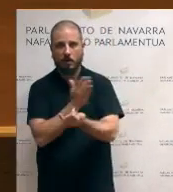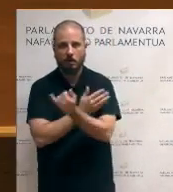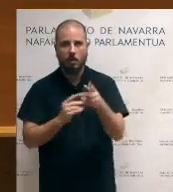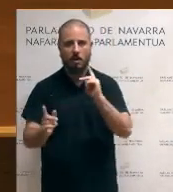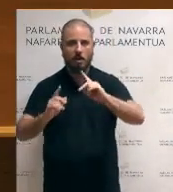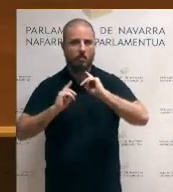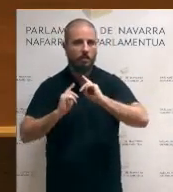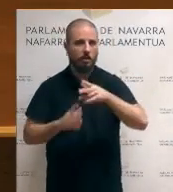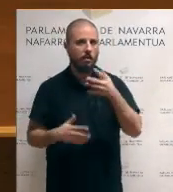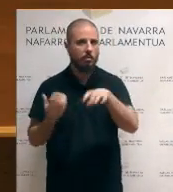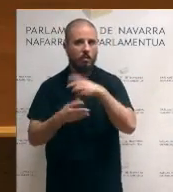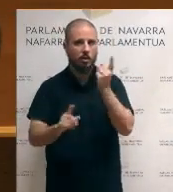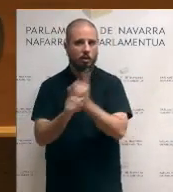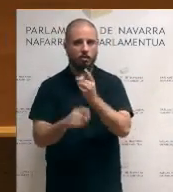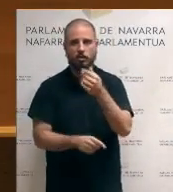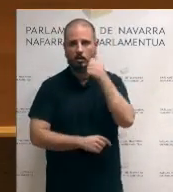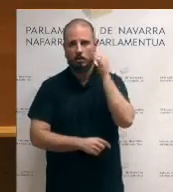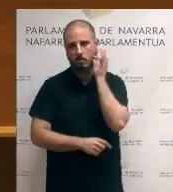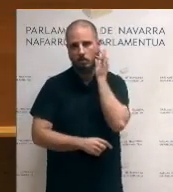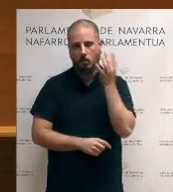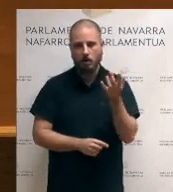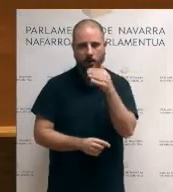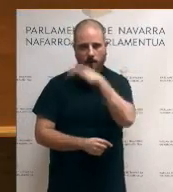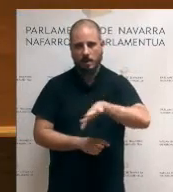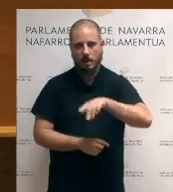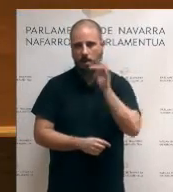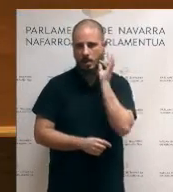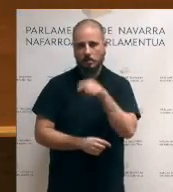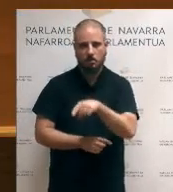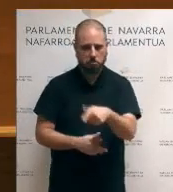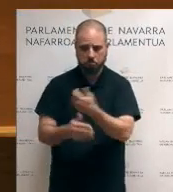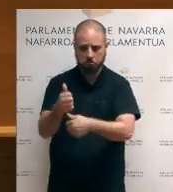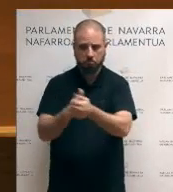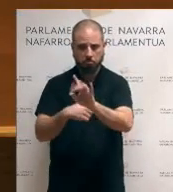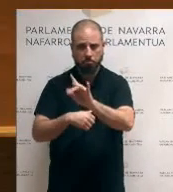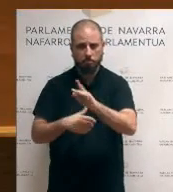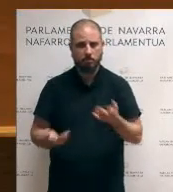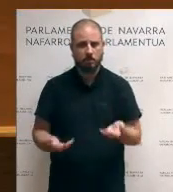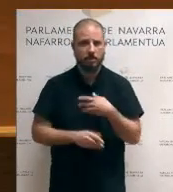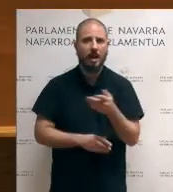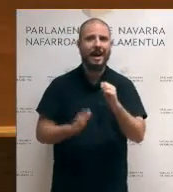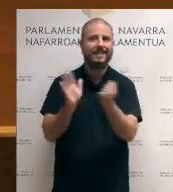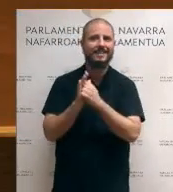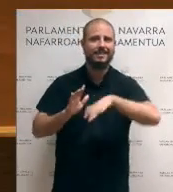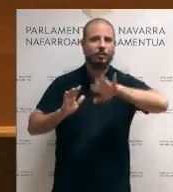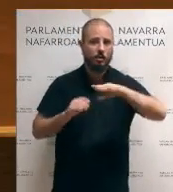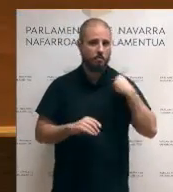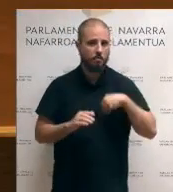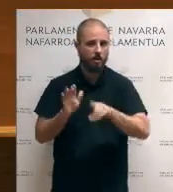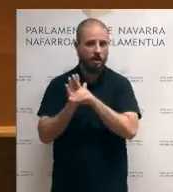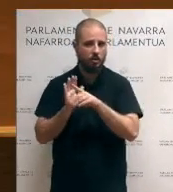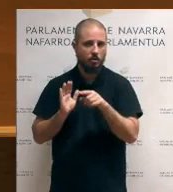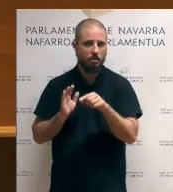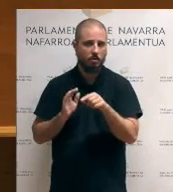contra las mujeres y niñas, aspectos que, por supuesto, deben de ser prioritarios. Y en su artículo 5, el artículo 5 de ese decreto, planteó